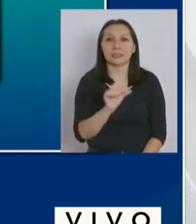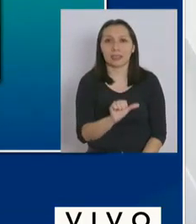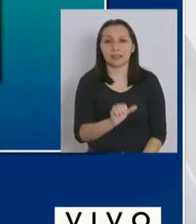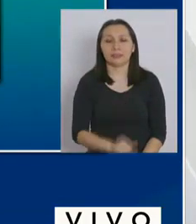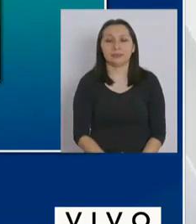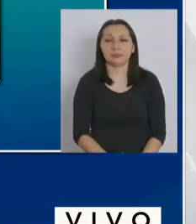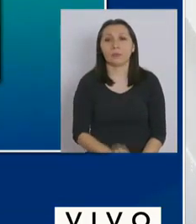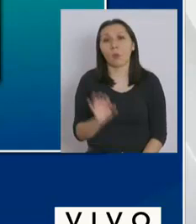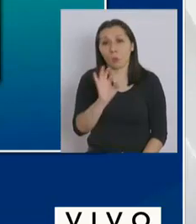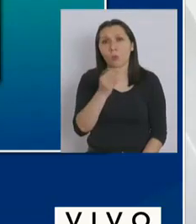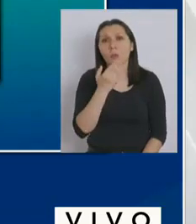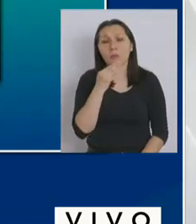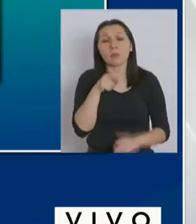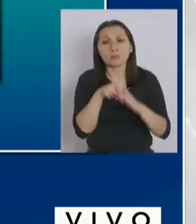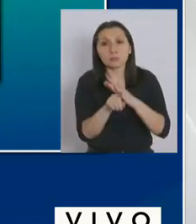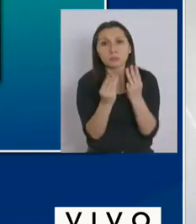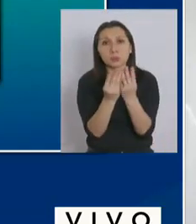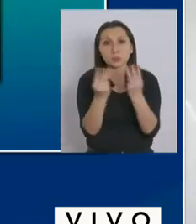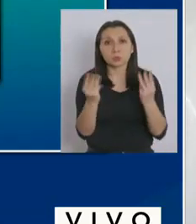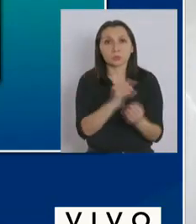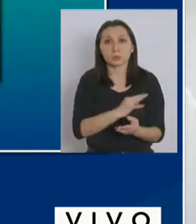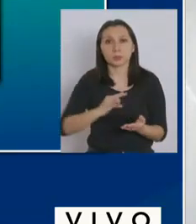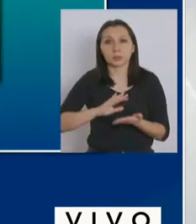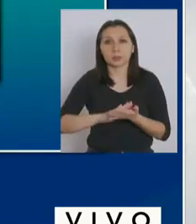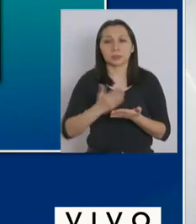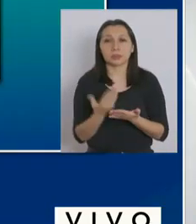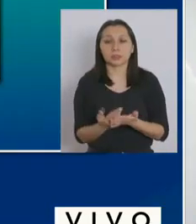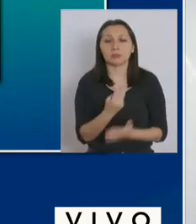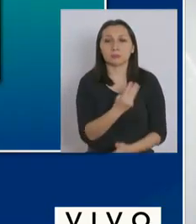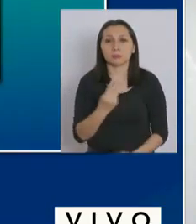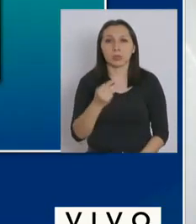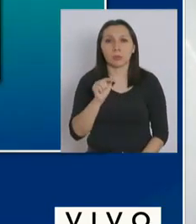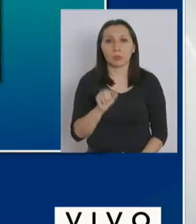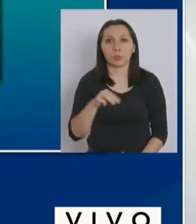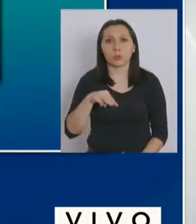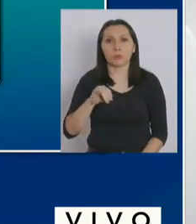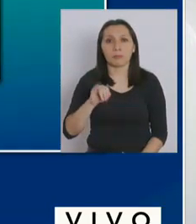800-726-666 o visitar la página del Ministerio de Salud